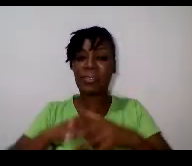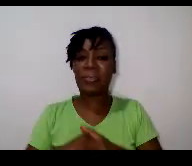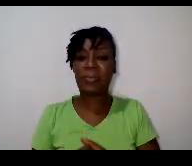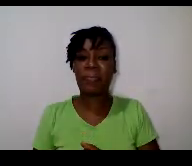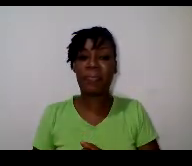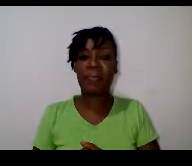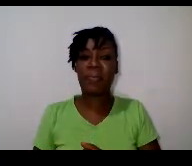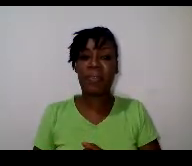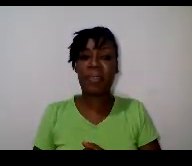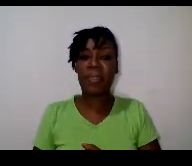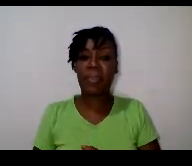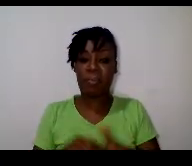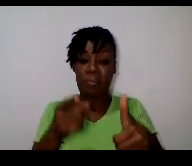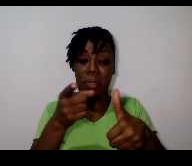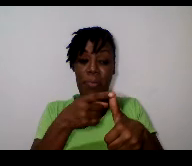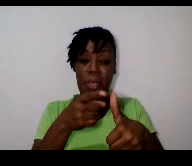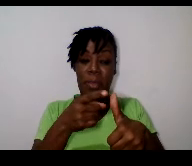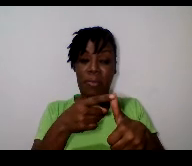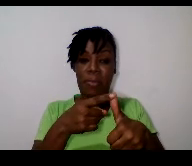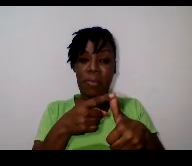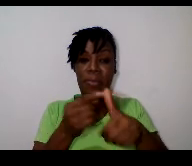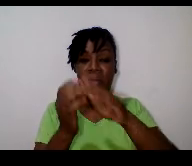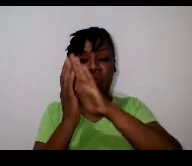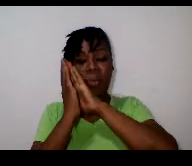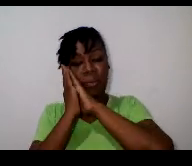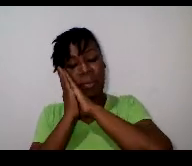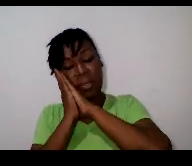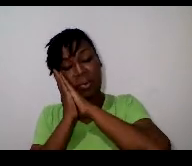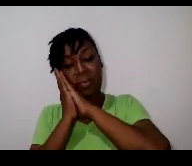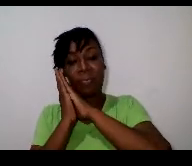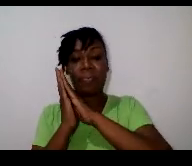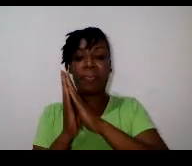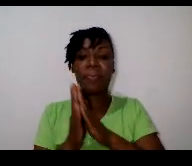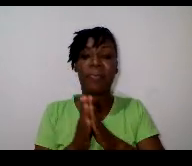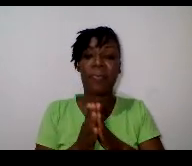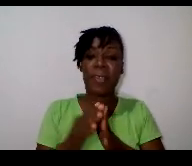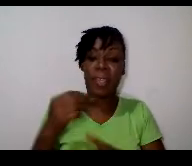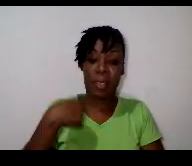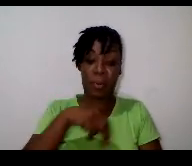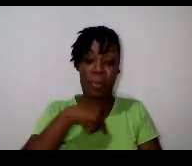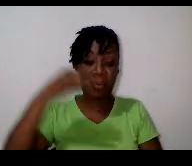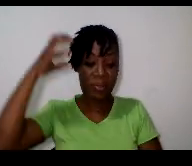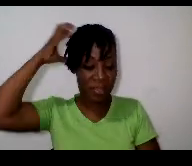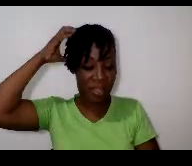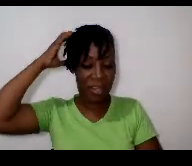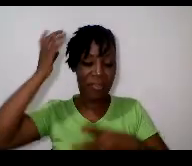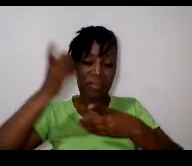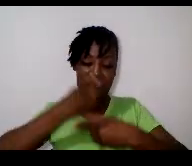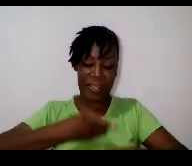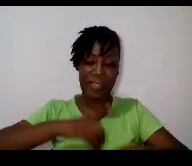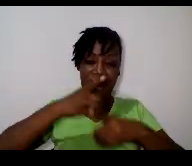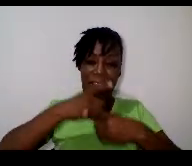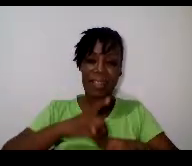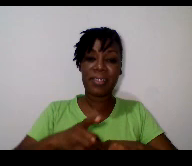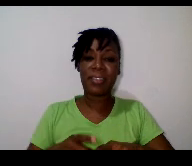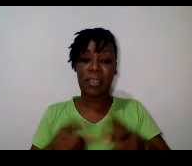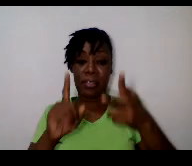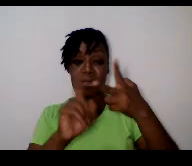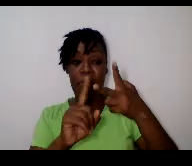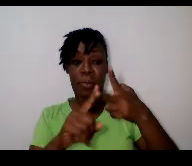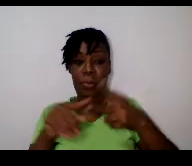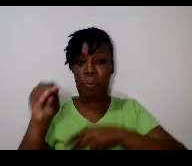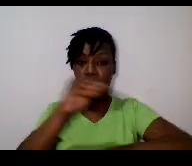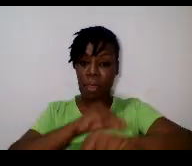de una mesa, que son el dormir, ¿verdad? El permitir que nuestro cerebro descanse, el movimiento, la actividad